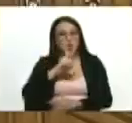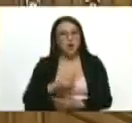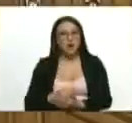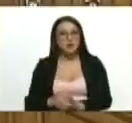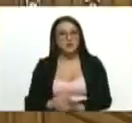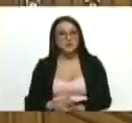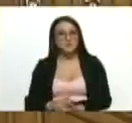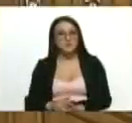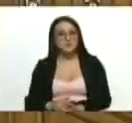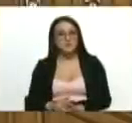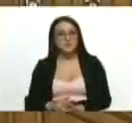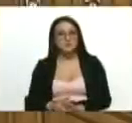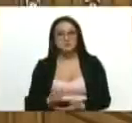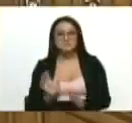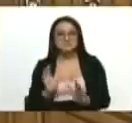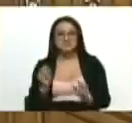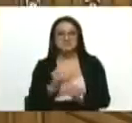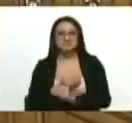Al contrario,